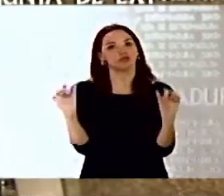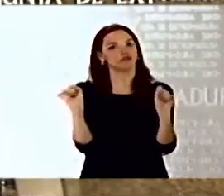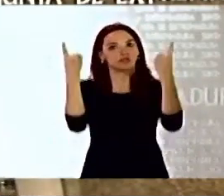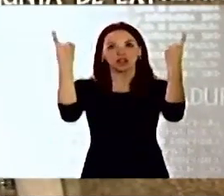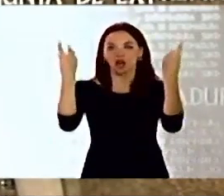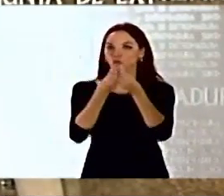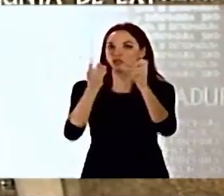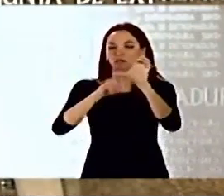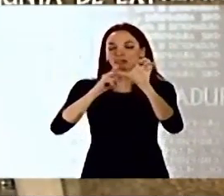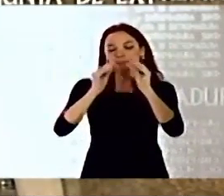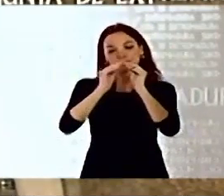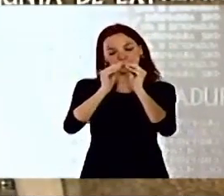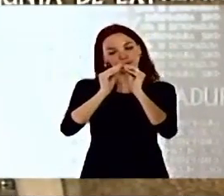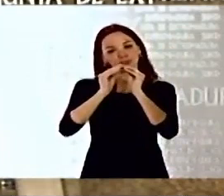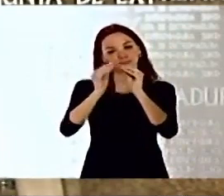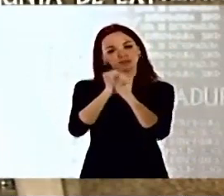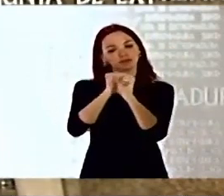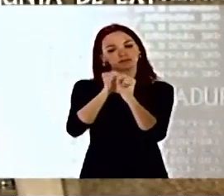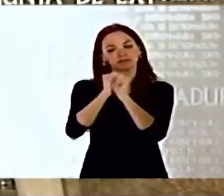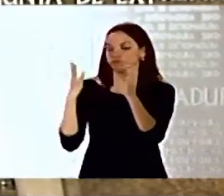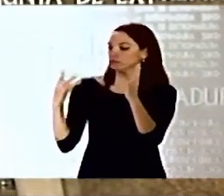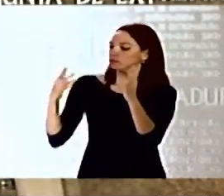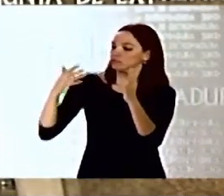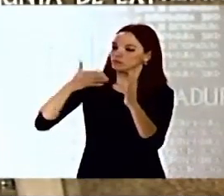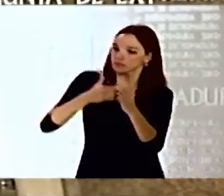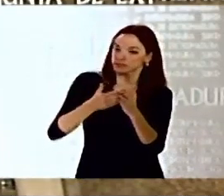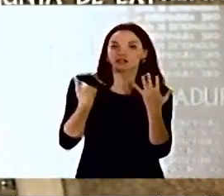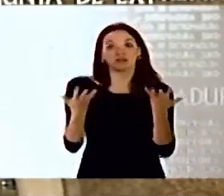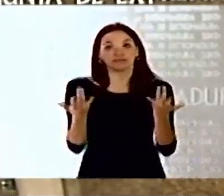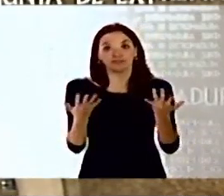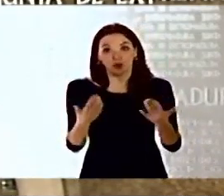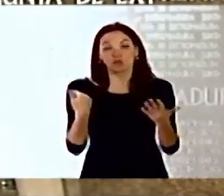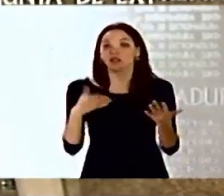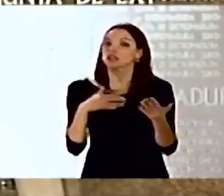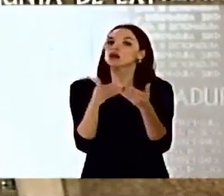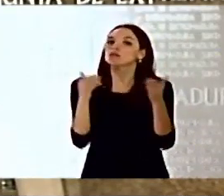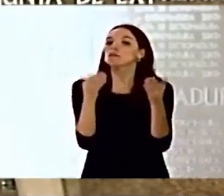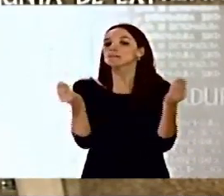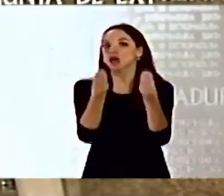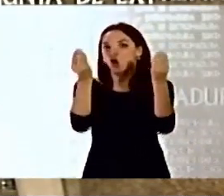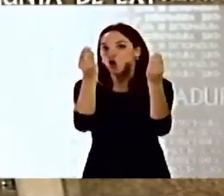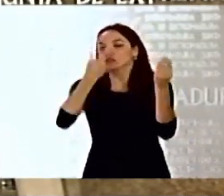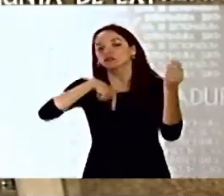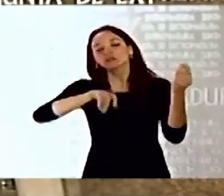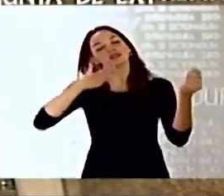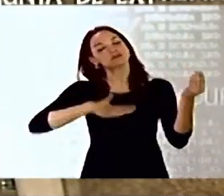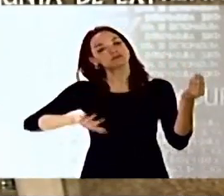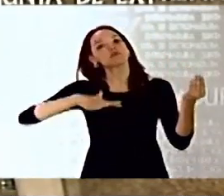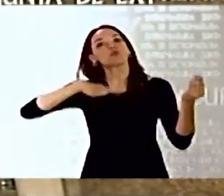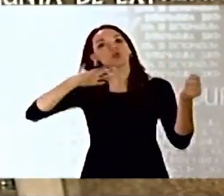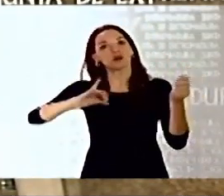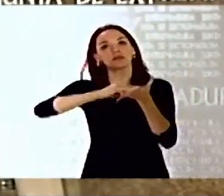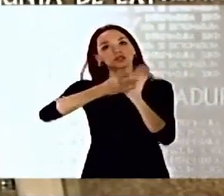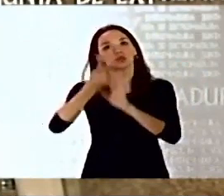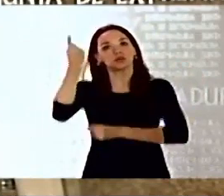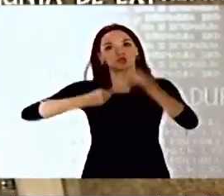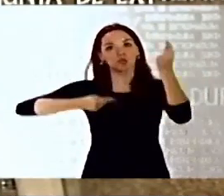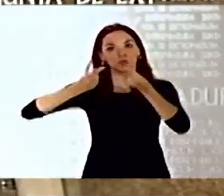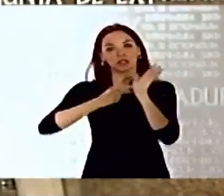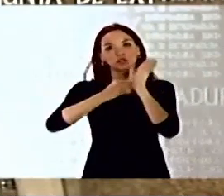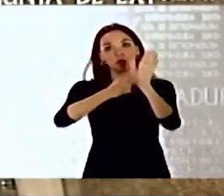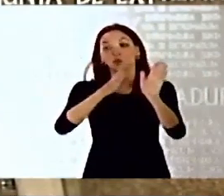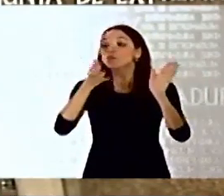venido trabajando en este tiempo para que cuanto antes, mejor, podamos tener el proyecto de presupuesto, que es con lo que se